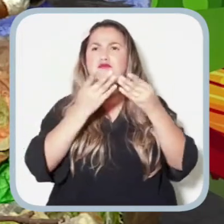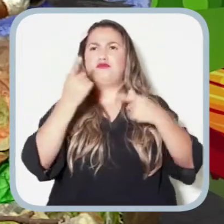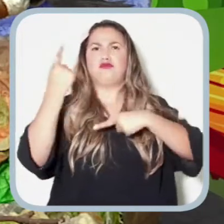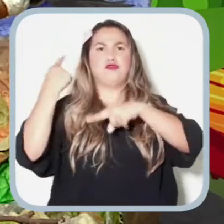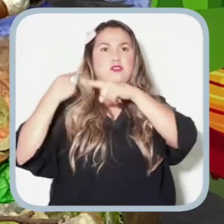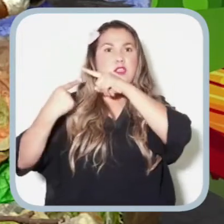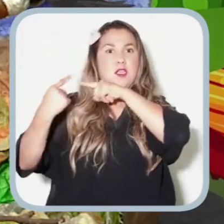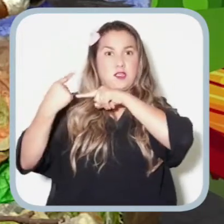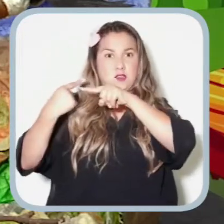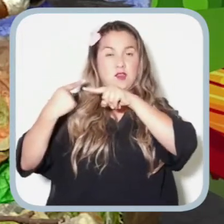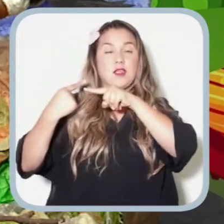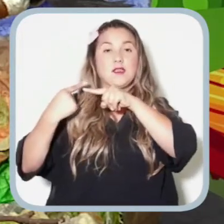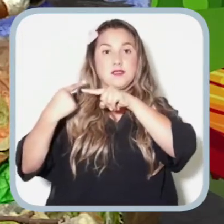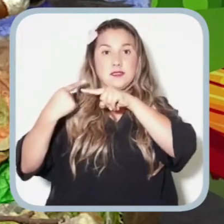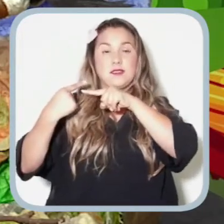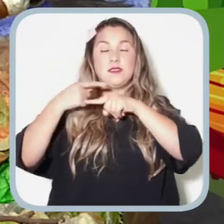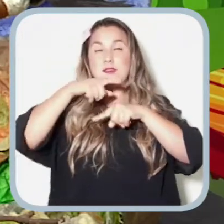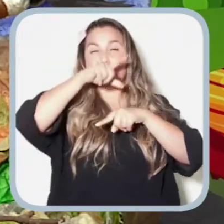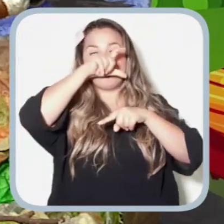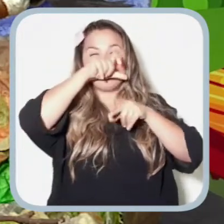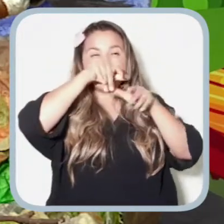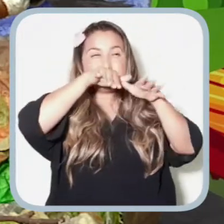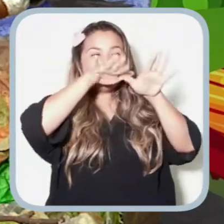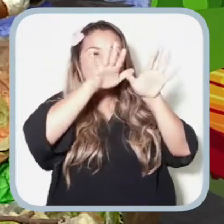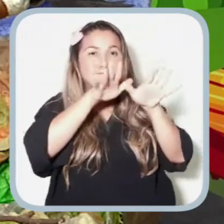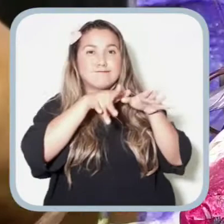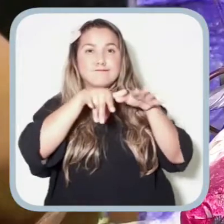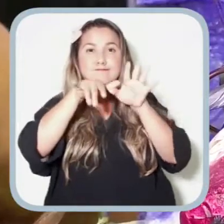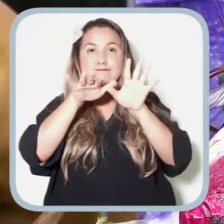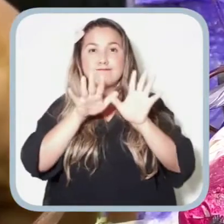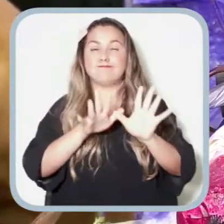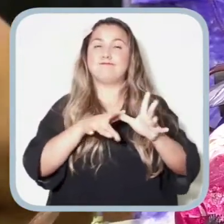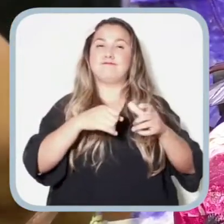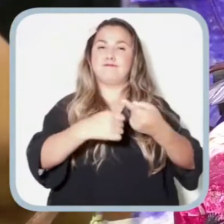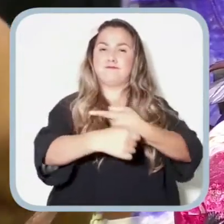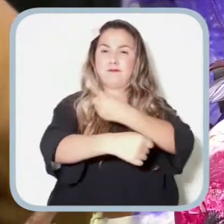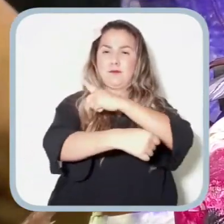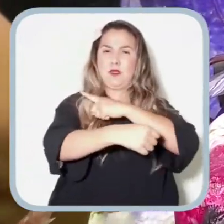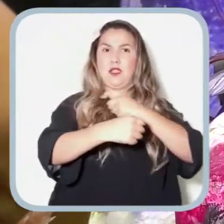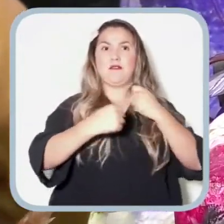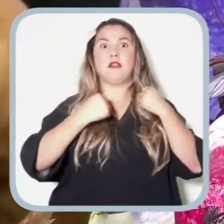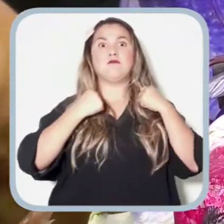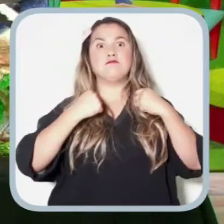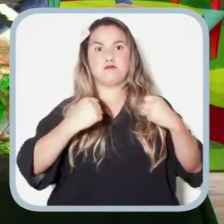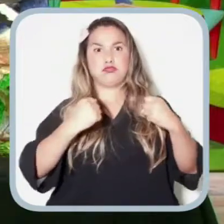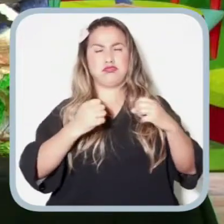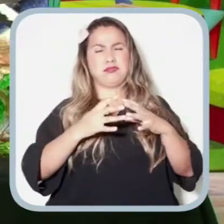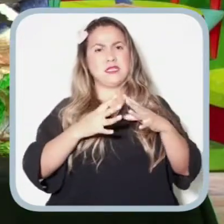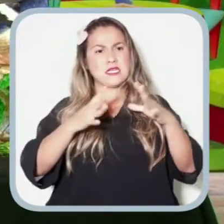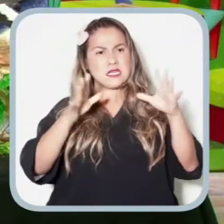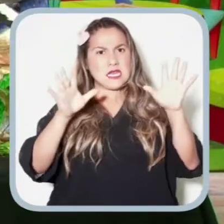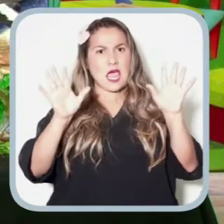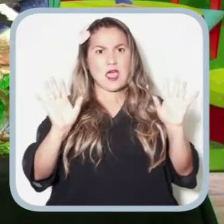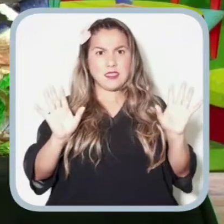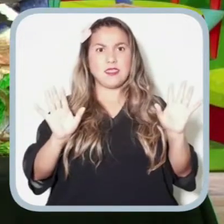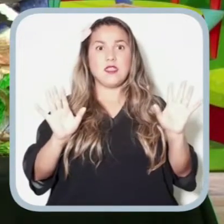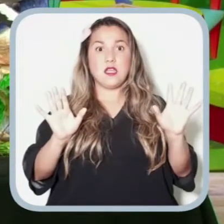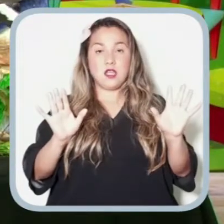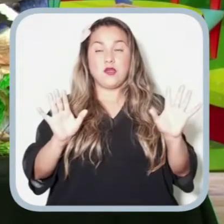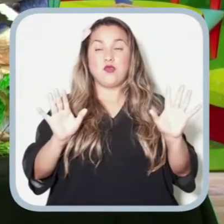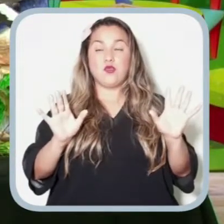y se le asocia con naves de poder ha de ser por su gran tamaño por lo que